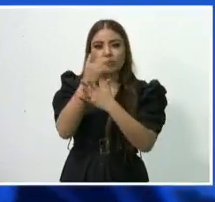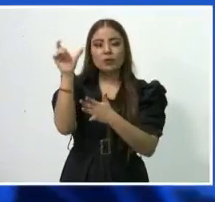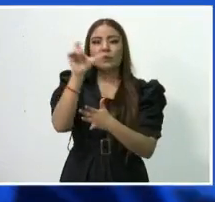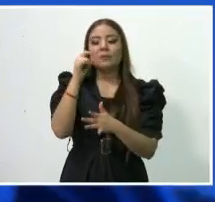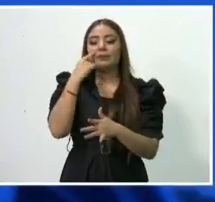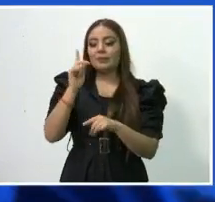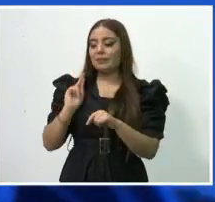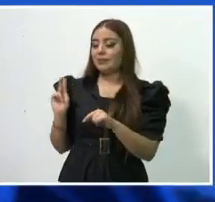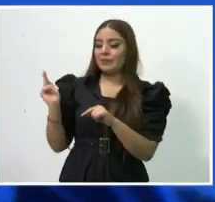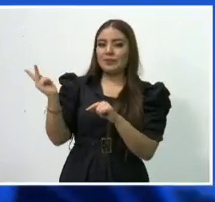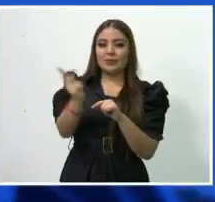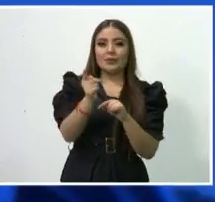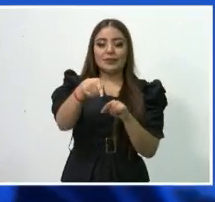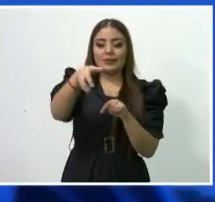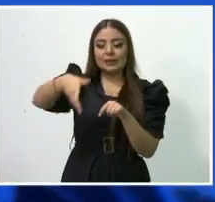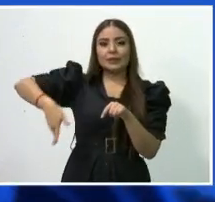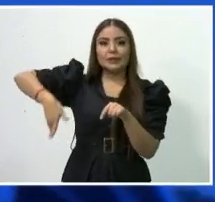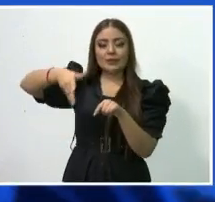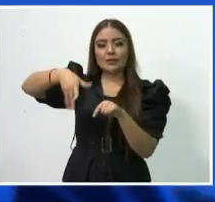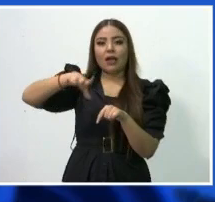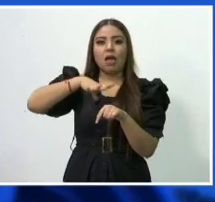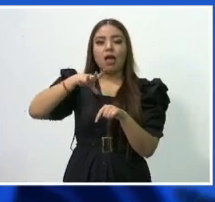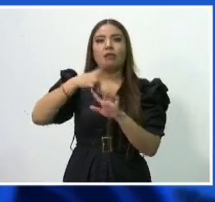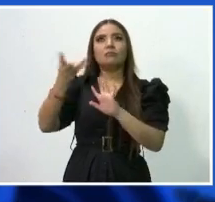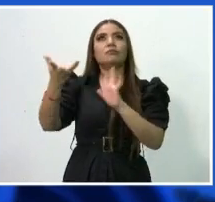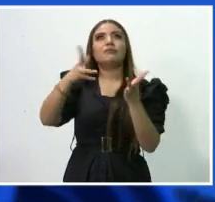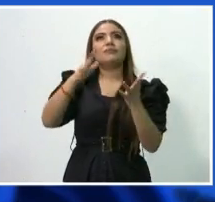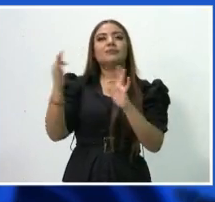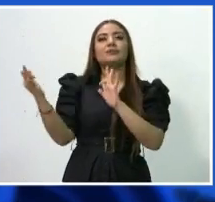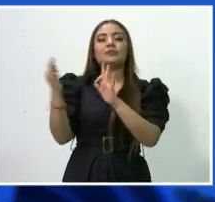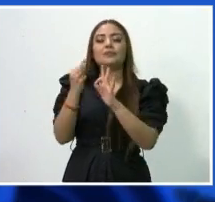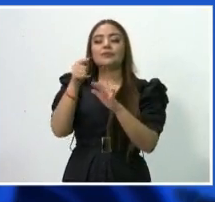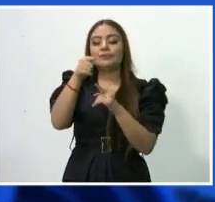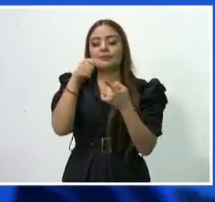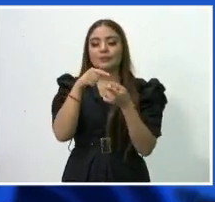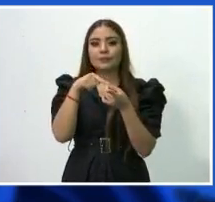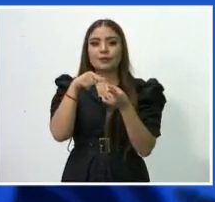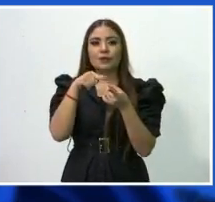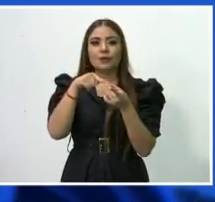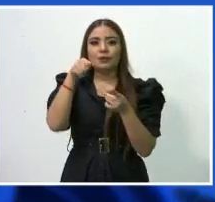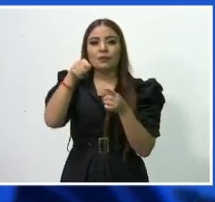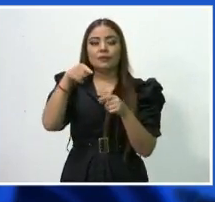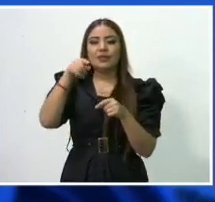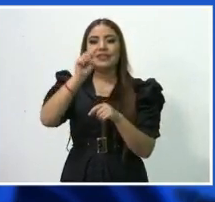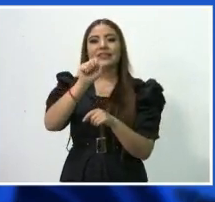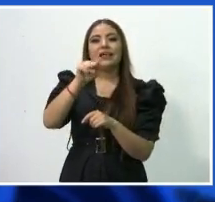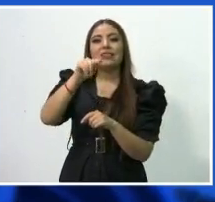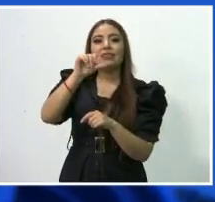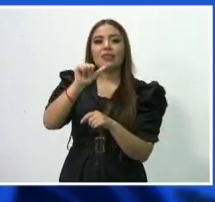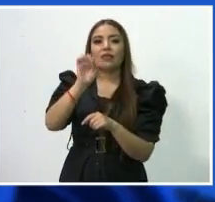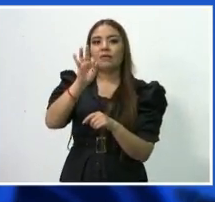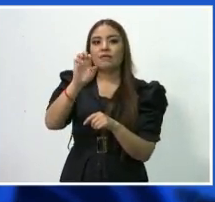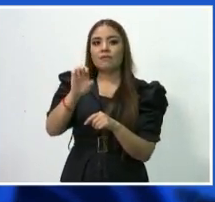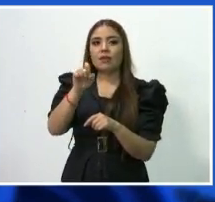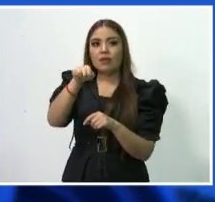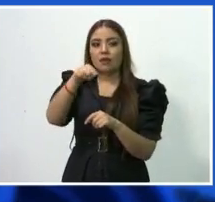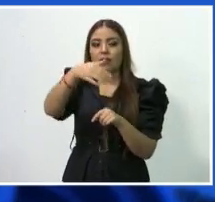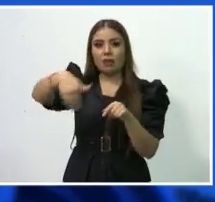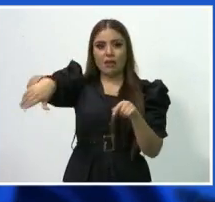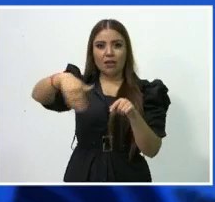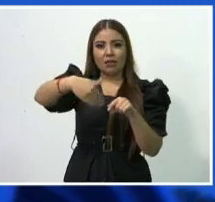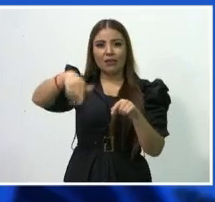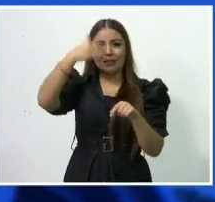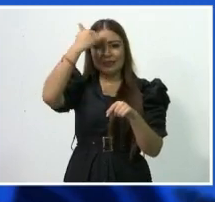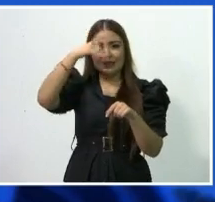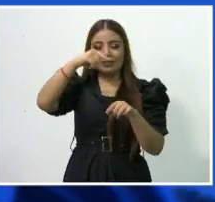el periférico rolo López Sánchez cerca de lo que es pues la Carretera Santa Fe o también la colonia